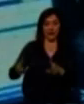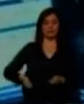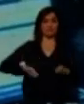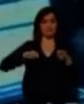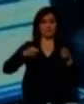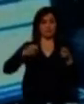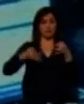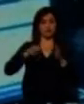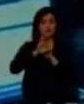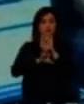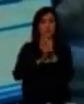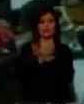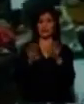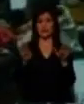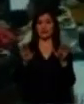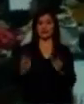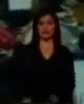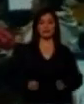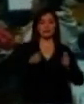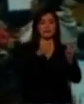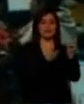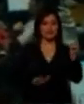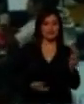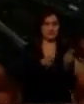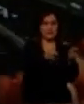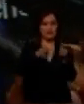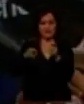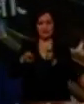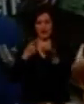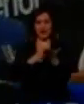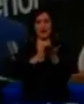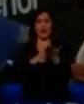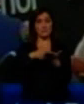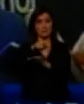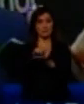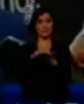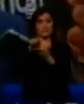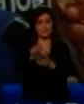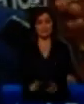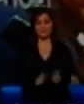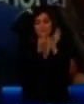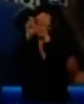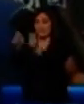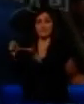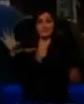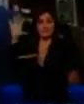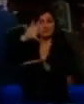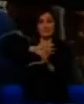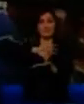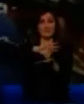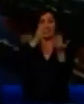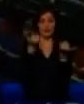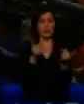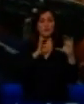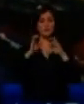de la Asamblea para que finalmente el Legislativo también resuelva. Hoy, con toda seguridad, le comunicarán a la Presidencia de la República y esperamos